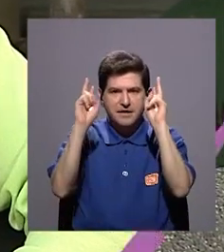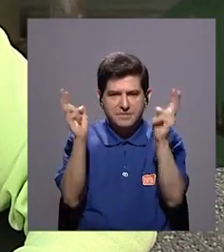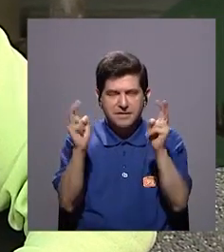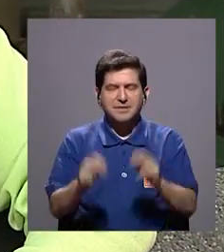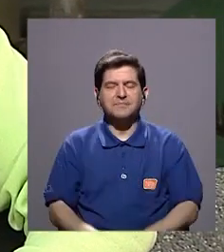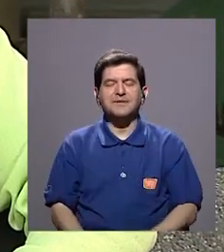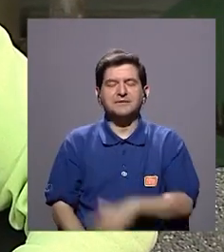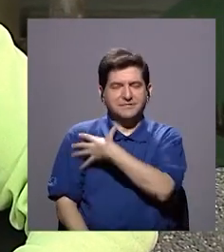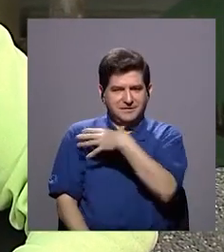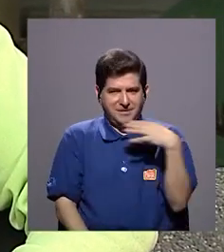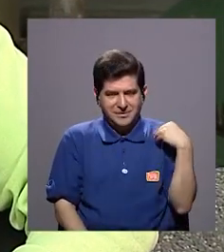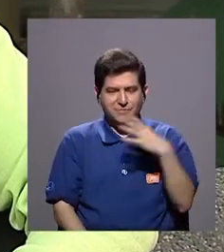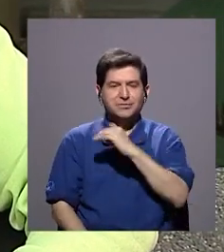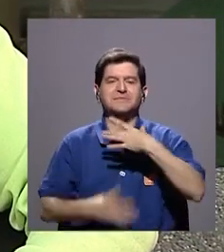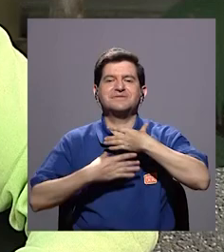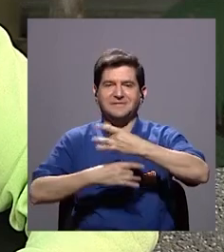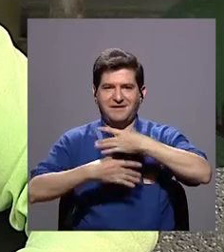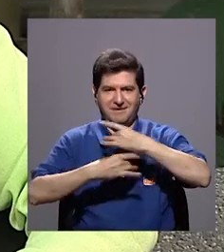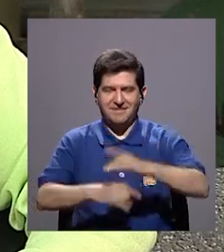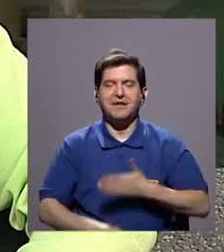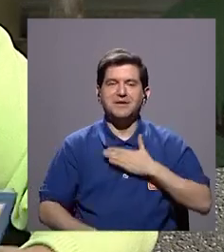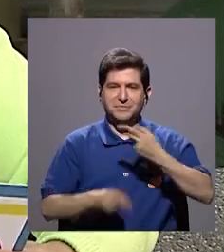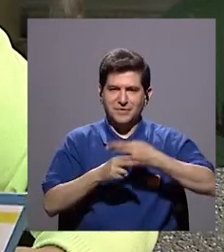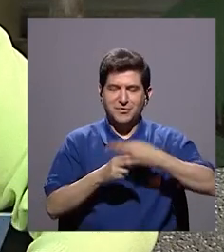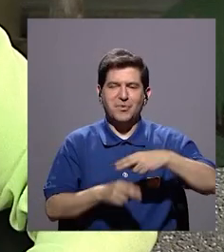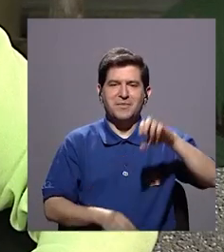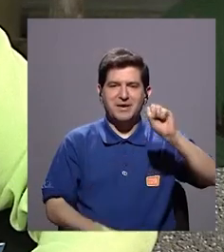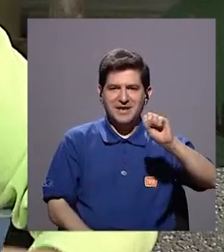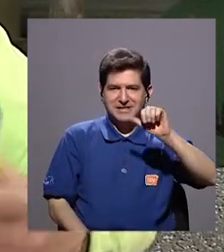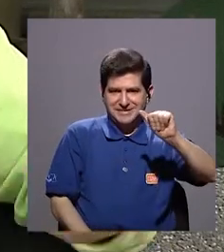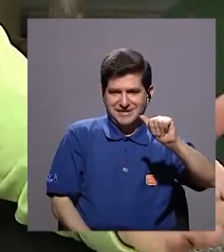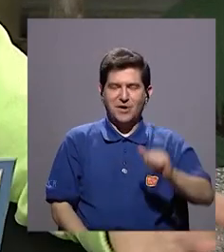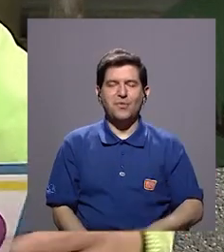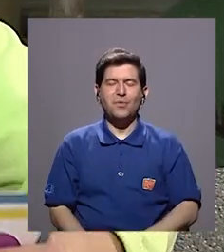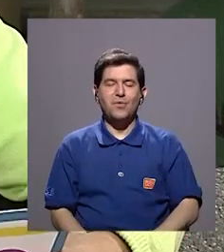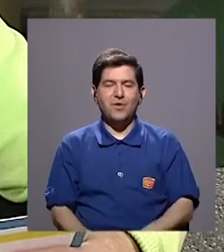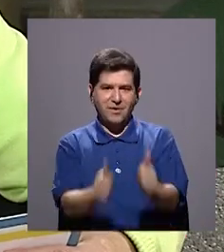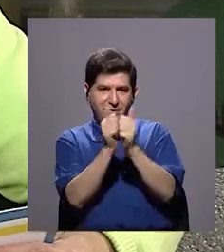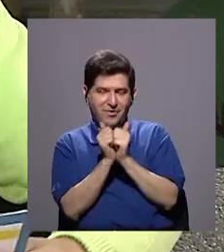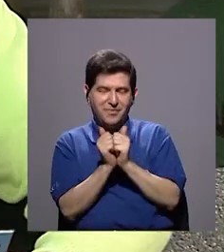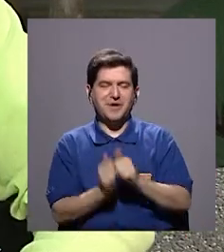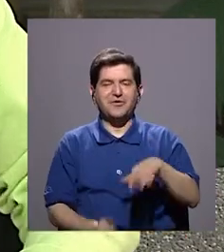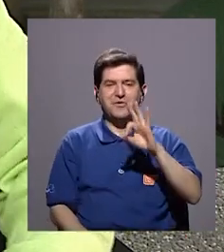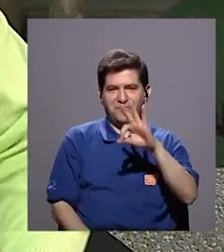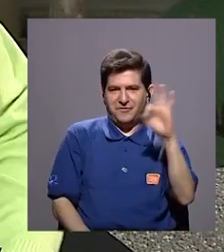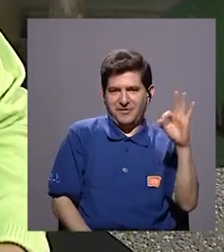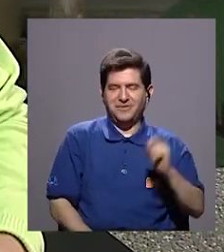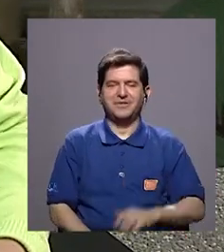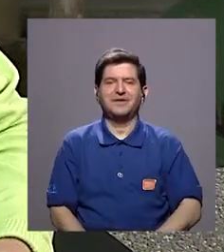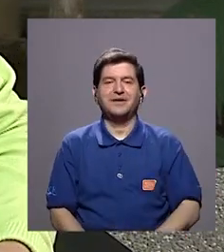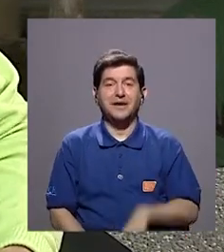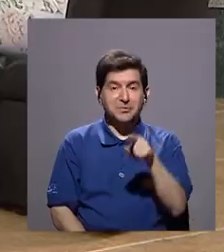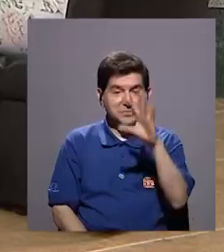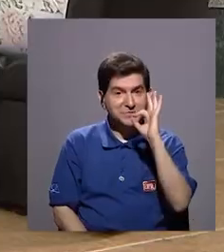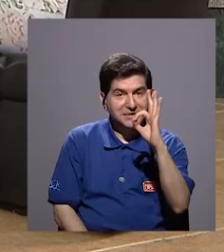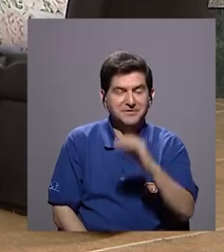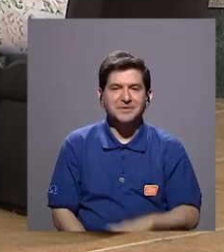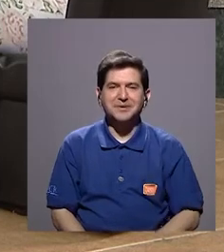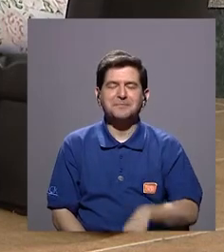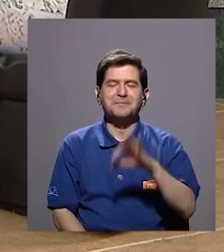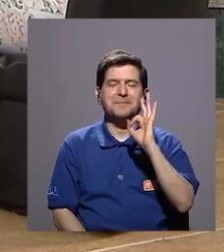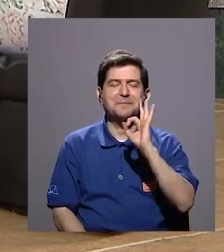temas que sean de su agrado y de su interés. Mi nombre es Saúl Aguilar y me estará acompañando mi compañera Fabiola Fernández. ¿Cómo estás,